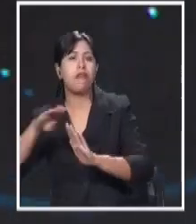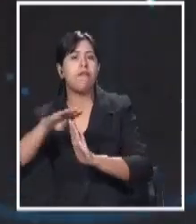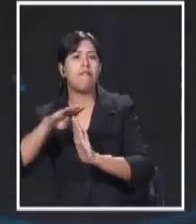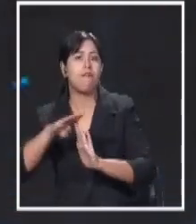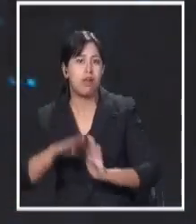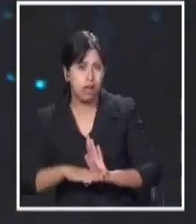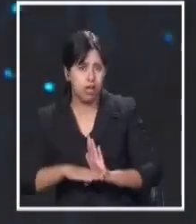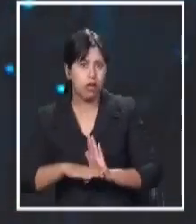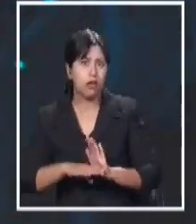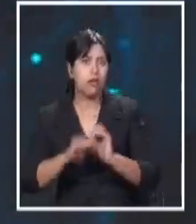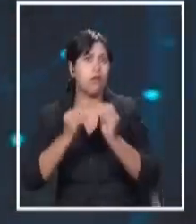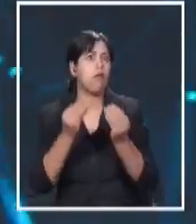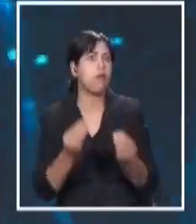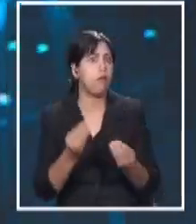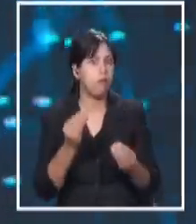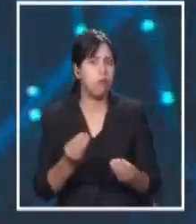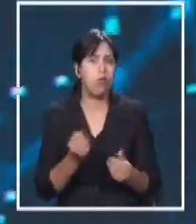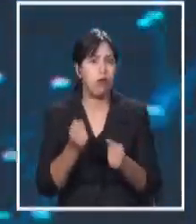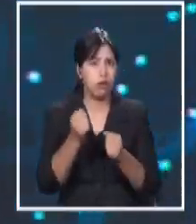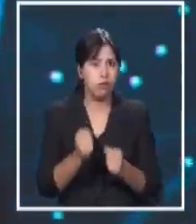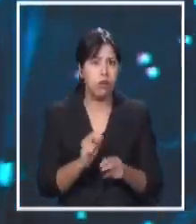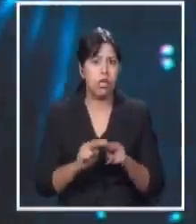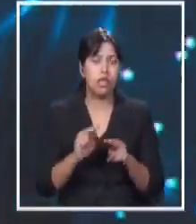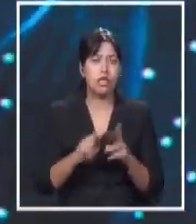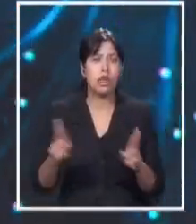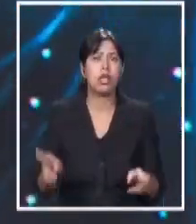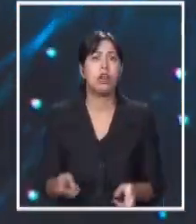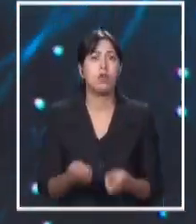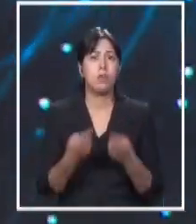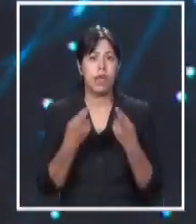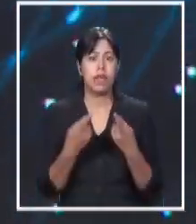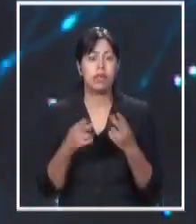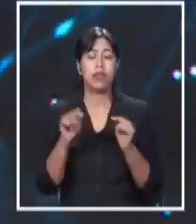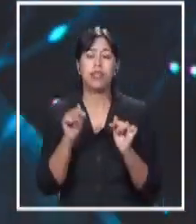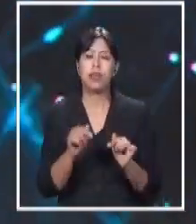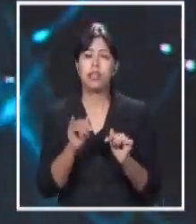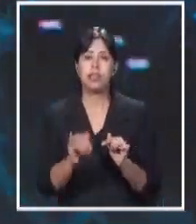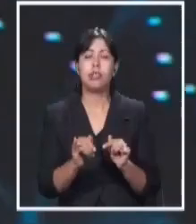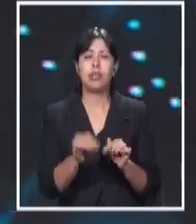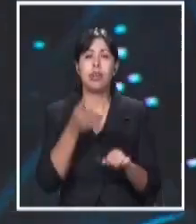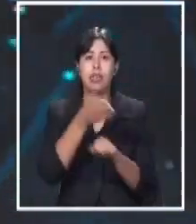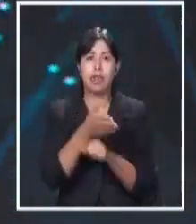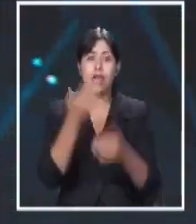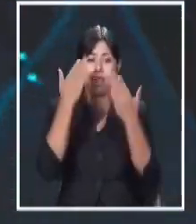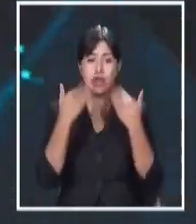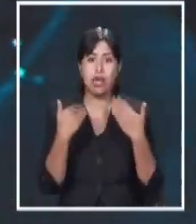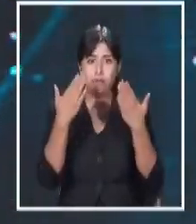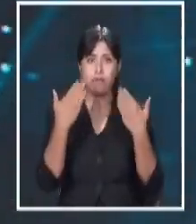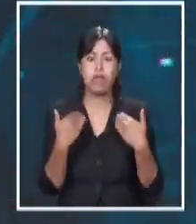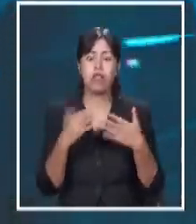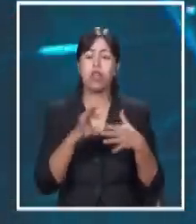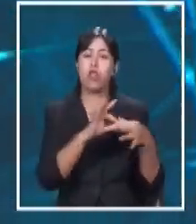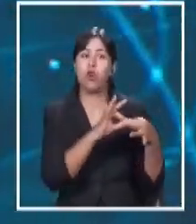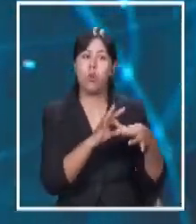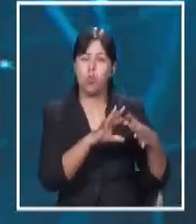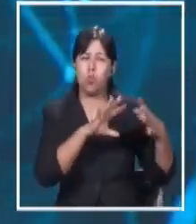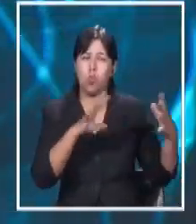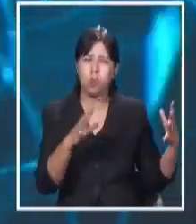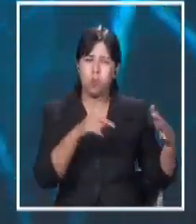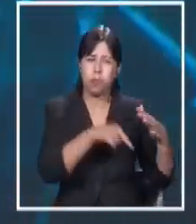tenemos muy buenos indicios de que se puede producir una recuperación, y este sí es un tratamiento que viene a un tratamiento complejo, pero que se